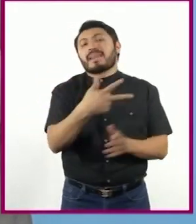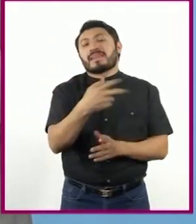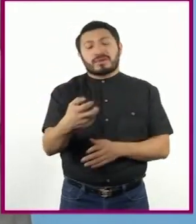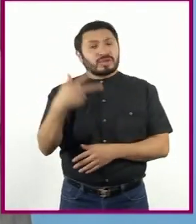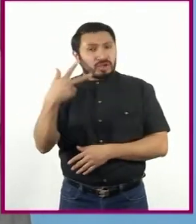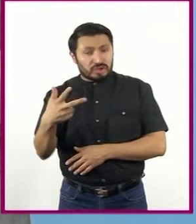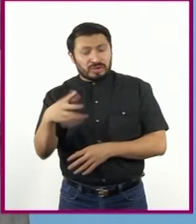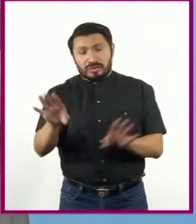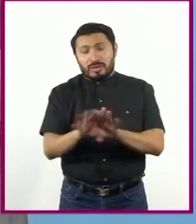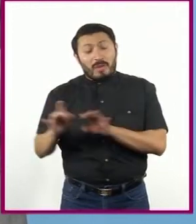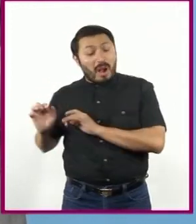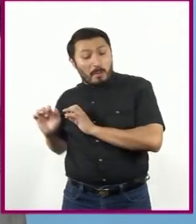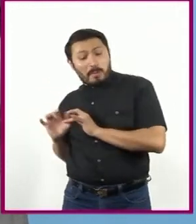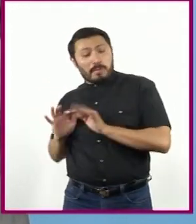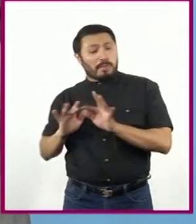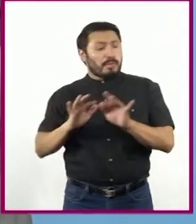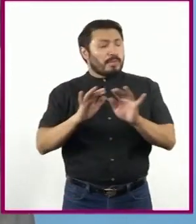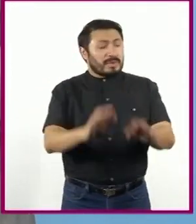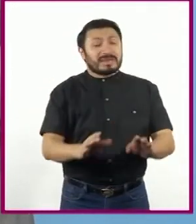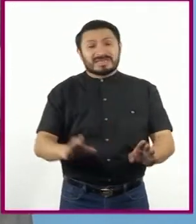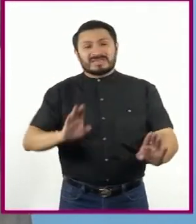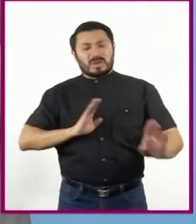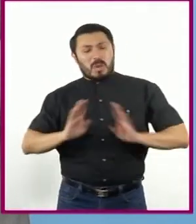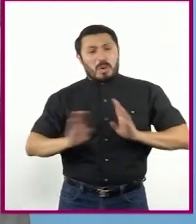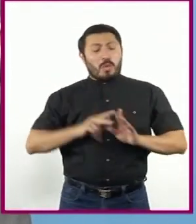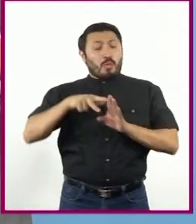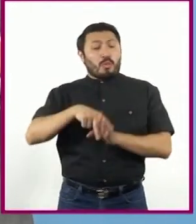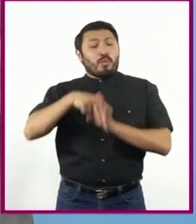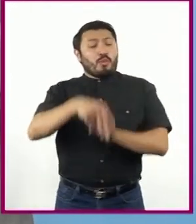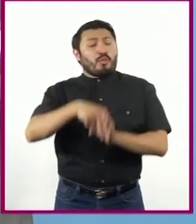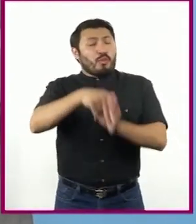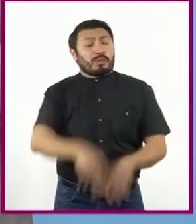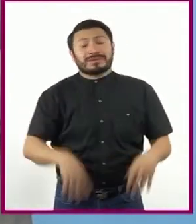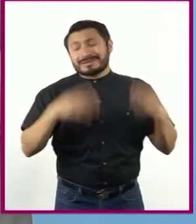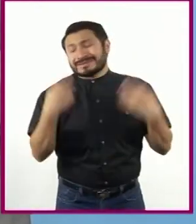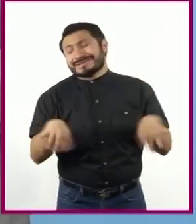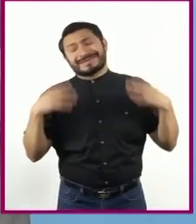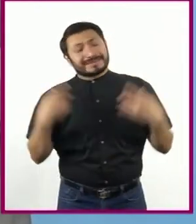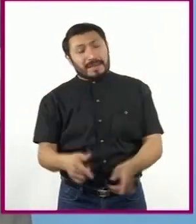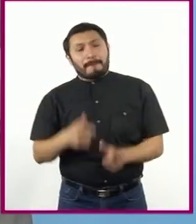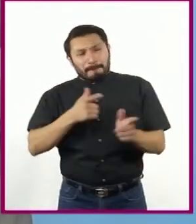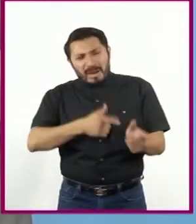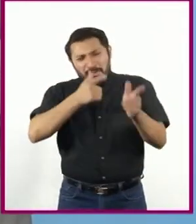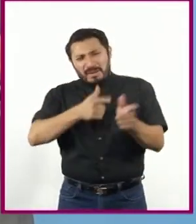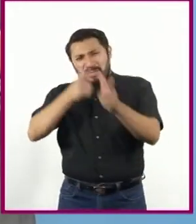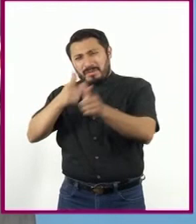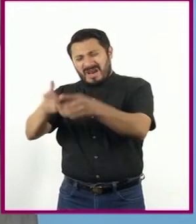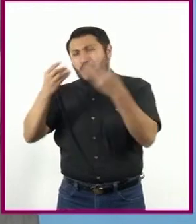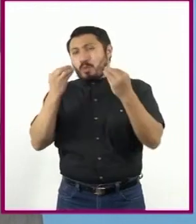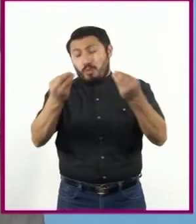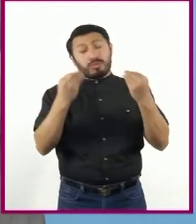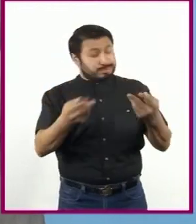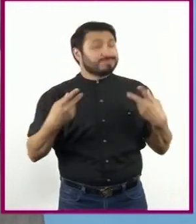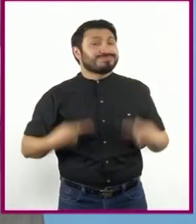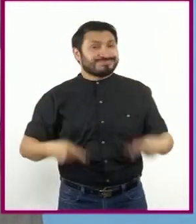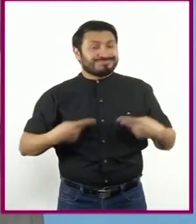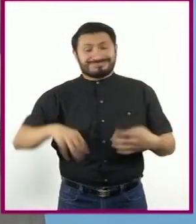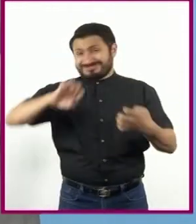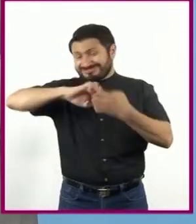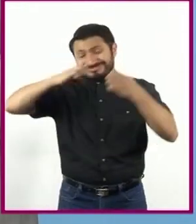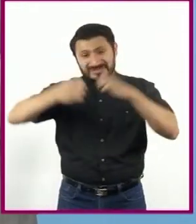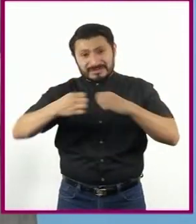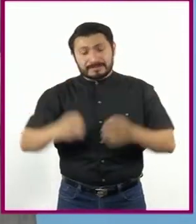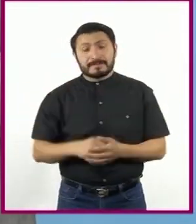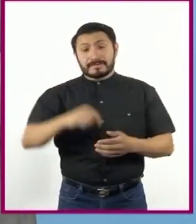fueron perseguidos por nuestra caballería, que sabló y mató a grandes cantidades de ellos. Y en